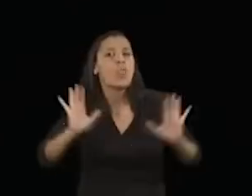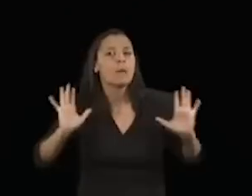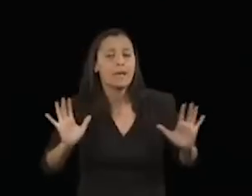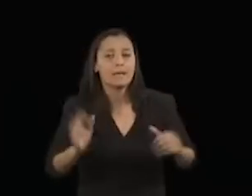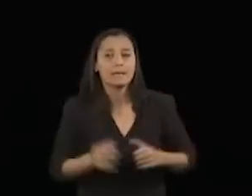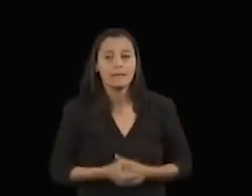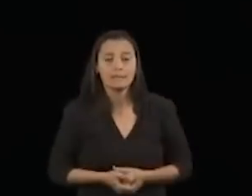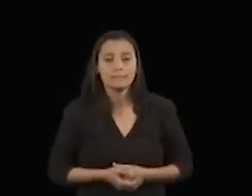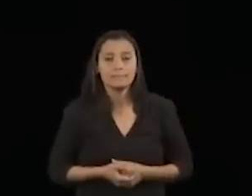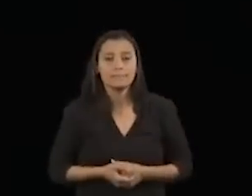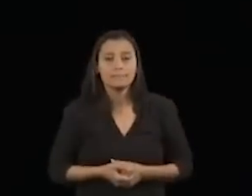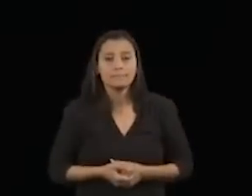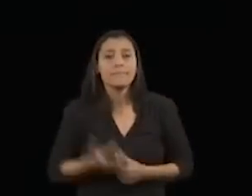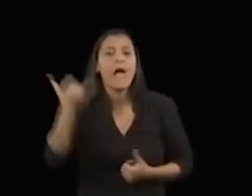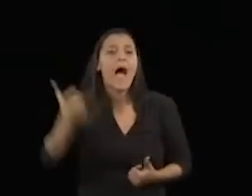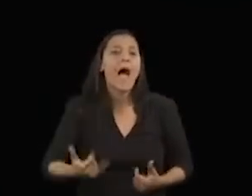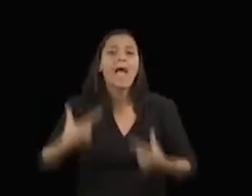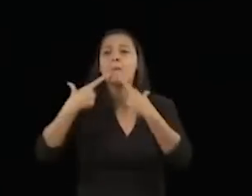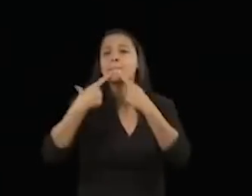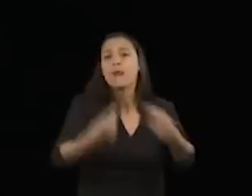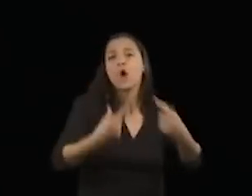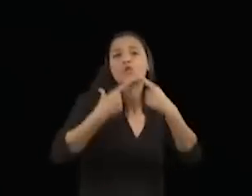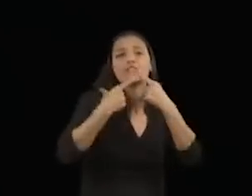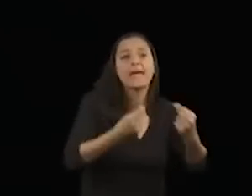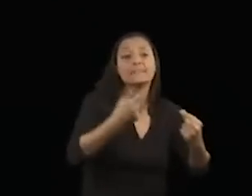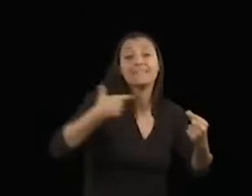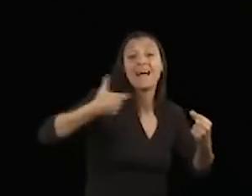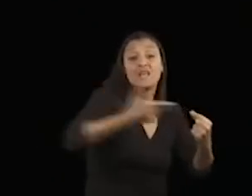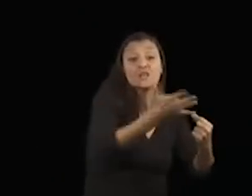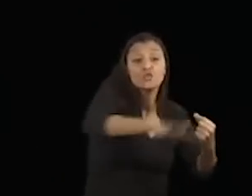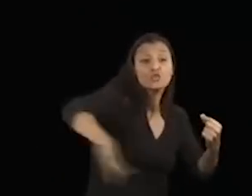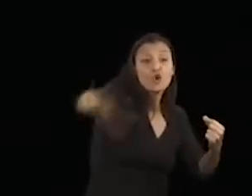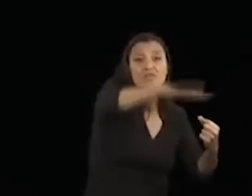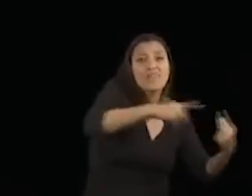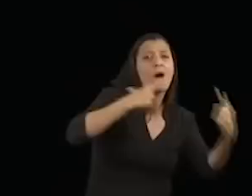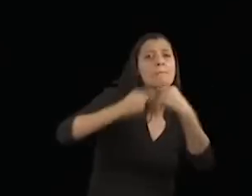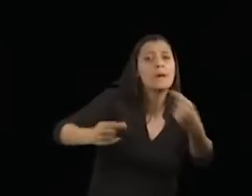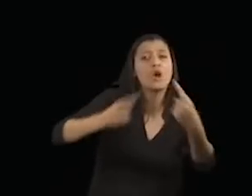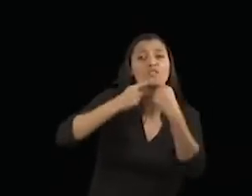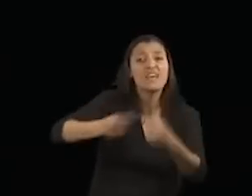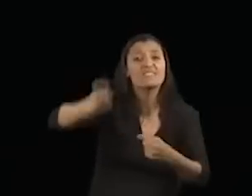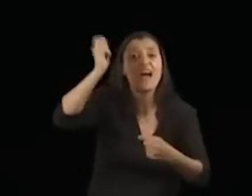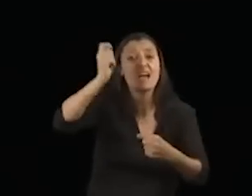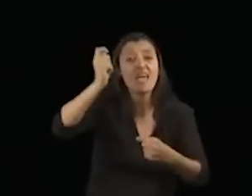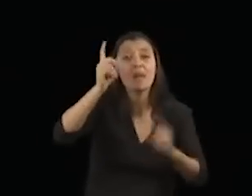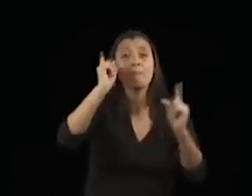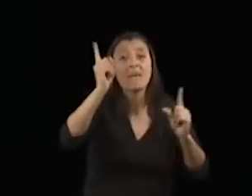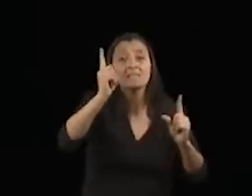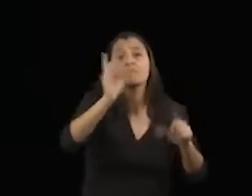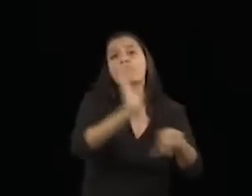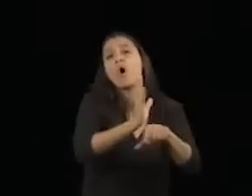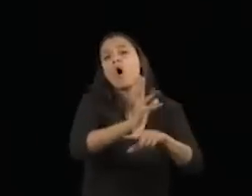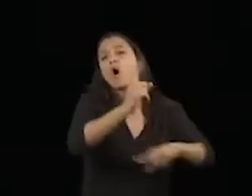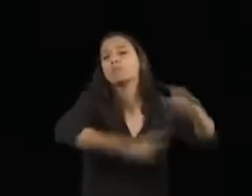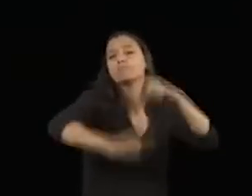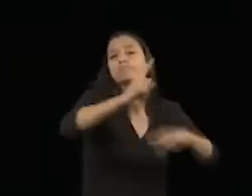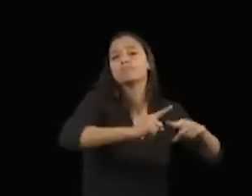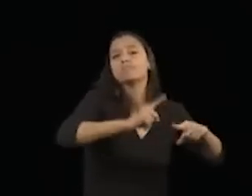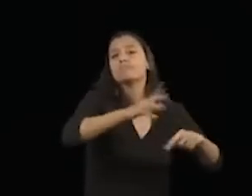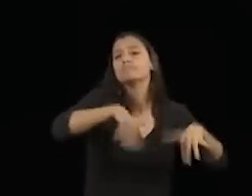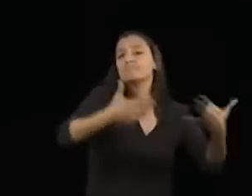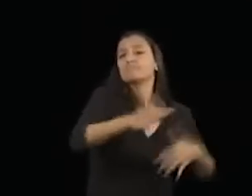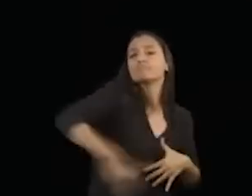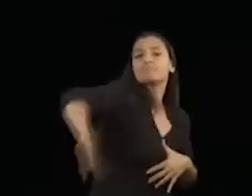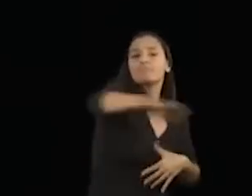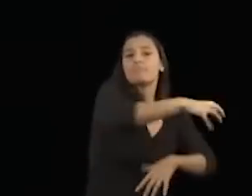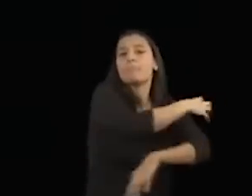solamente tenemos reclamo del plano social a los gerentes de la pobreza. Es